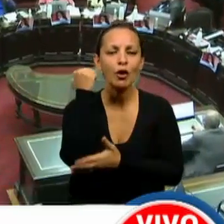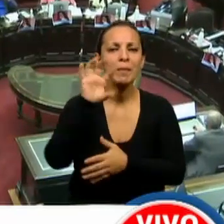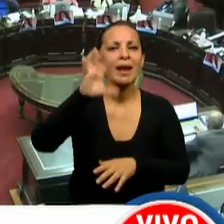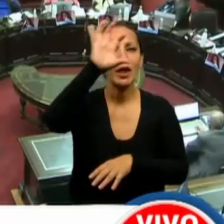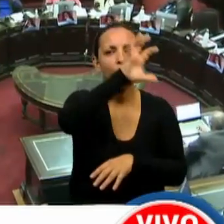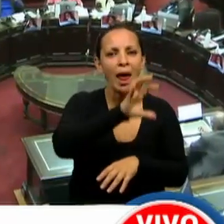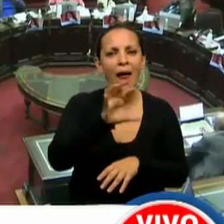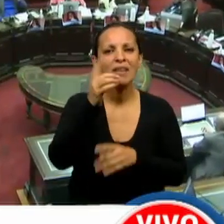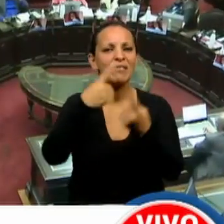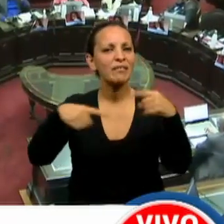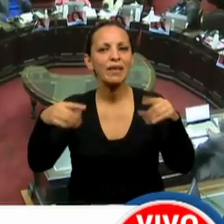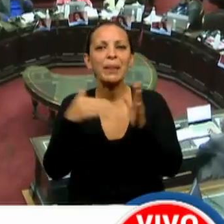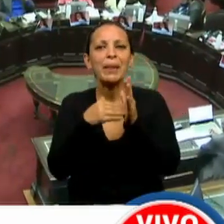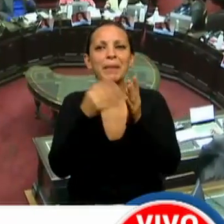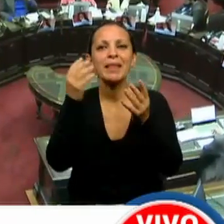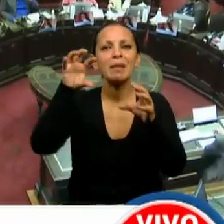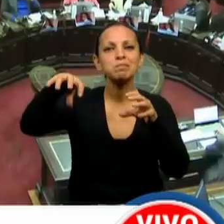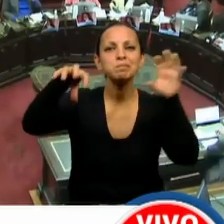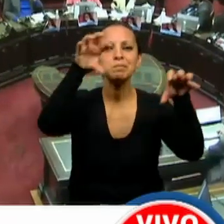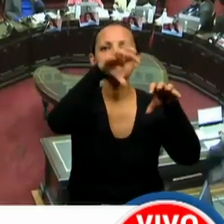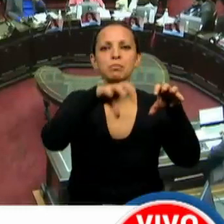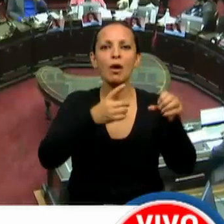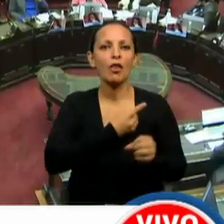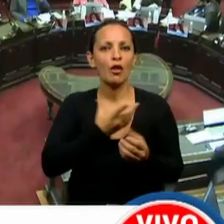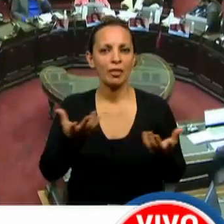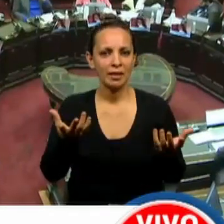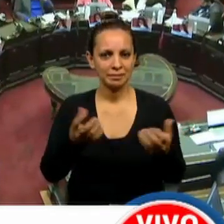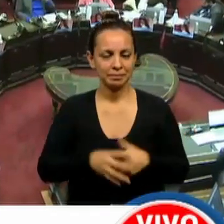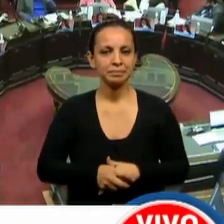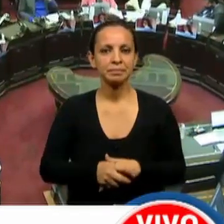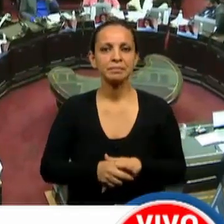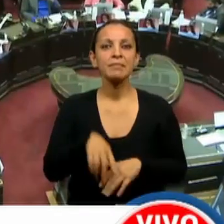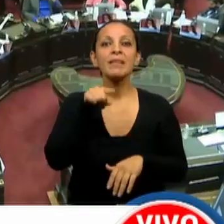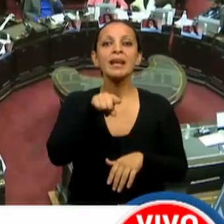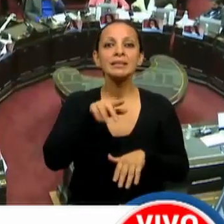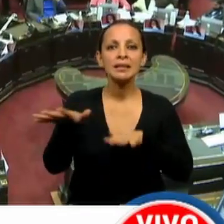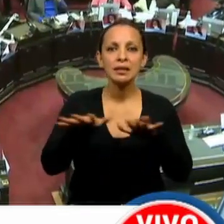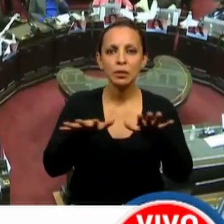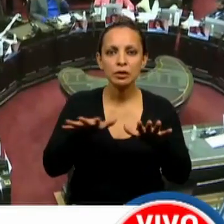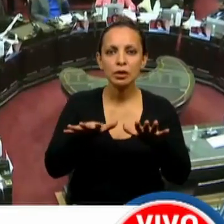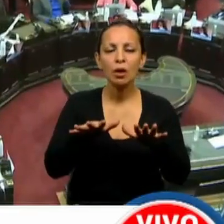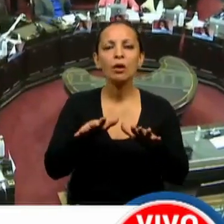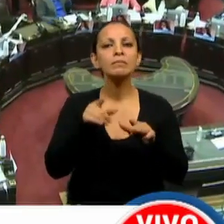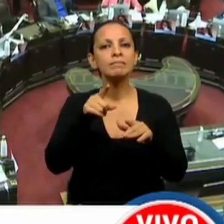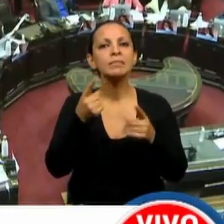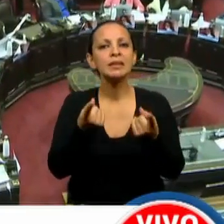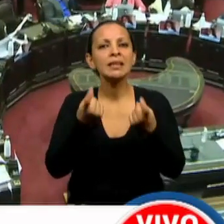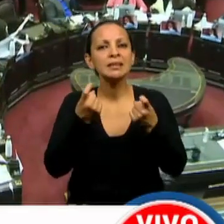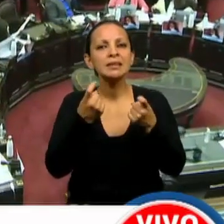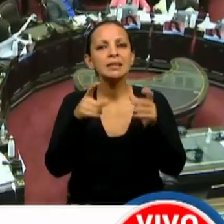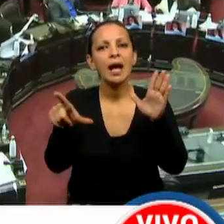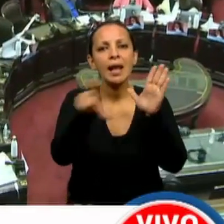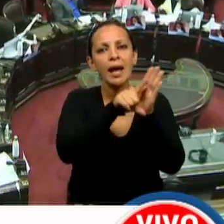regionales según sea su ubicación. Este escenario requiere de un marco legal que contemple